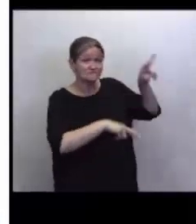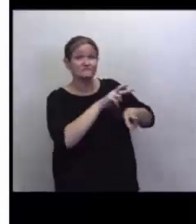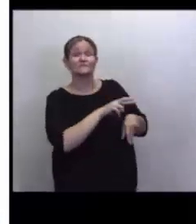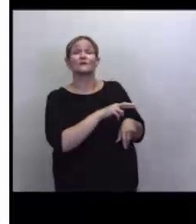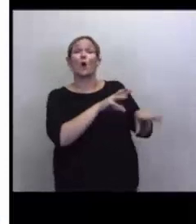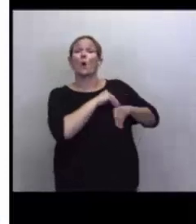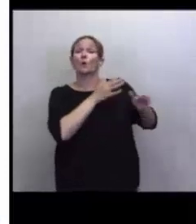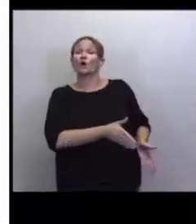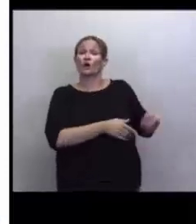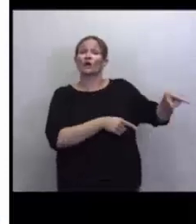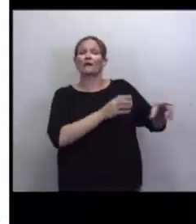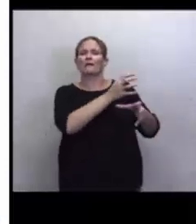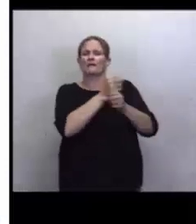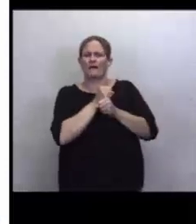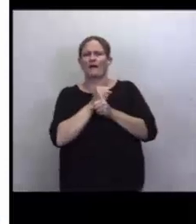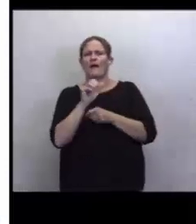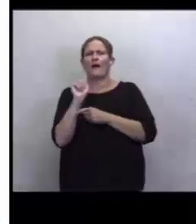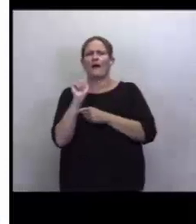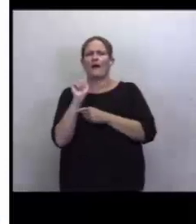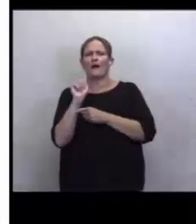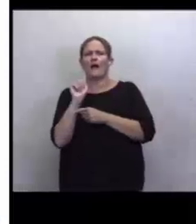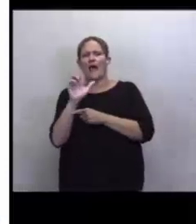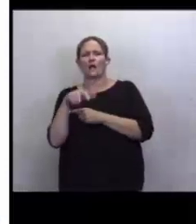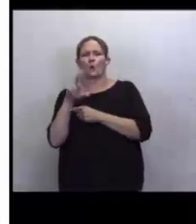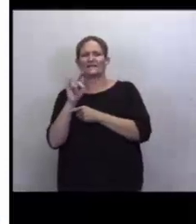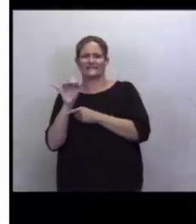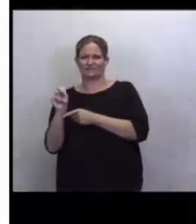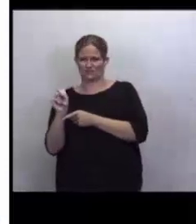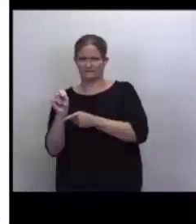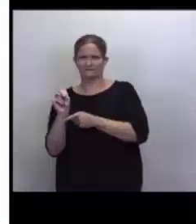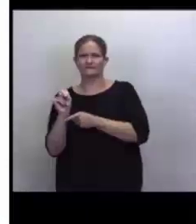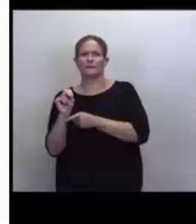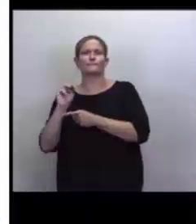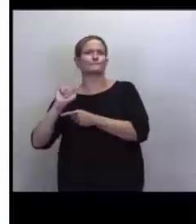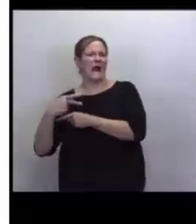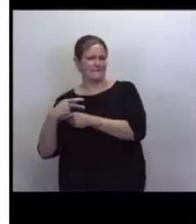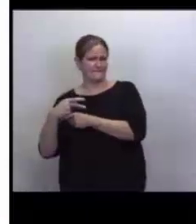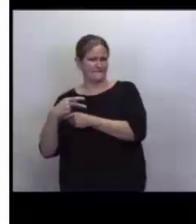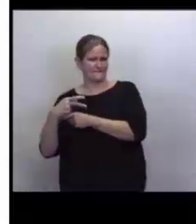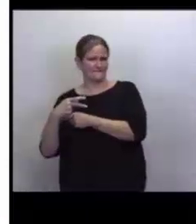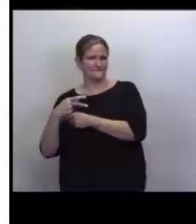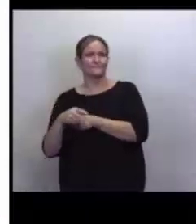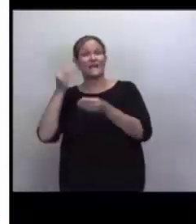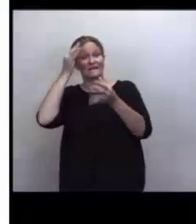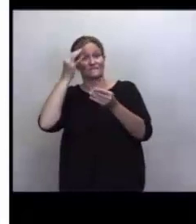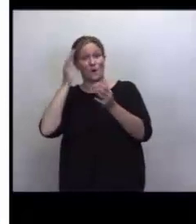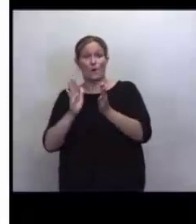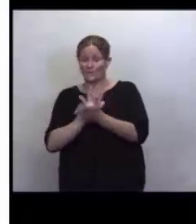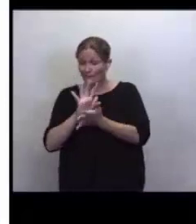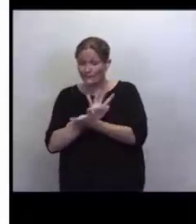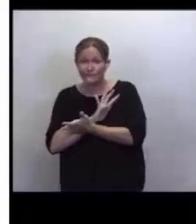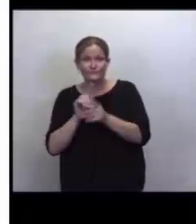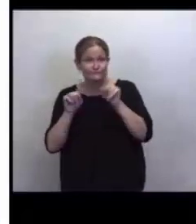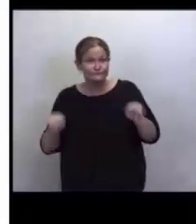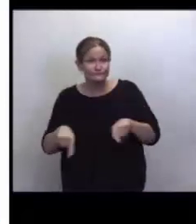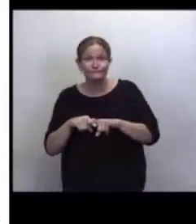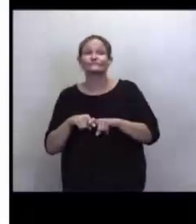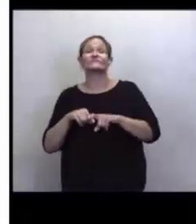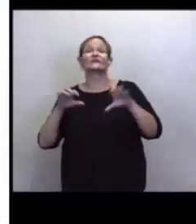durante dicha inspección de la propiedad, el propietario recibirá una copia del mapa de adquisición y